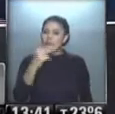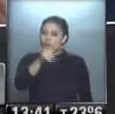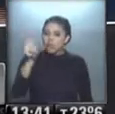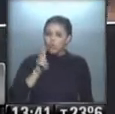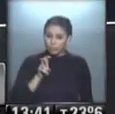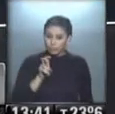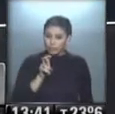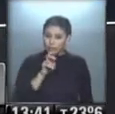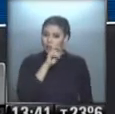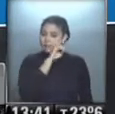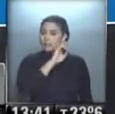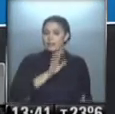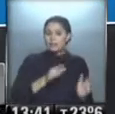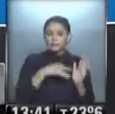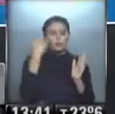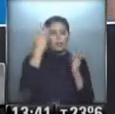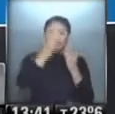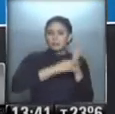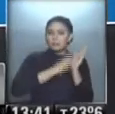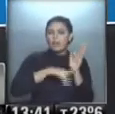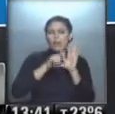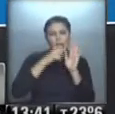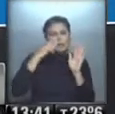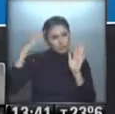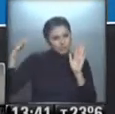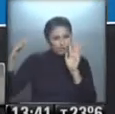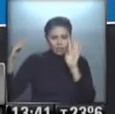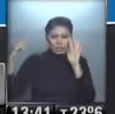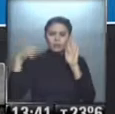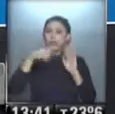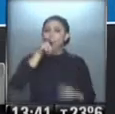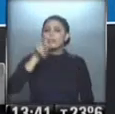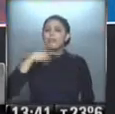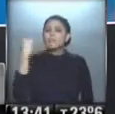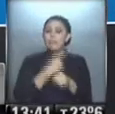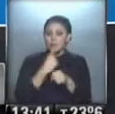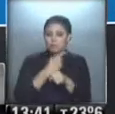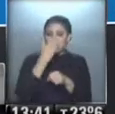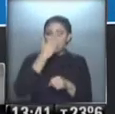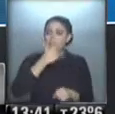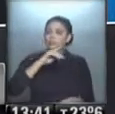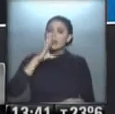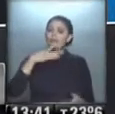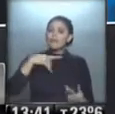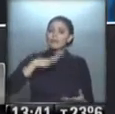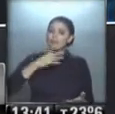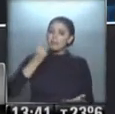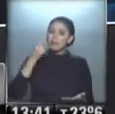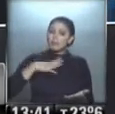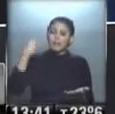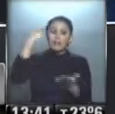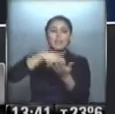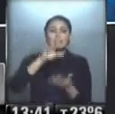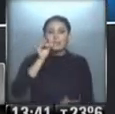conforme la aplicación de la sentencia judicial de la ley vieja va a estar cobrando a su primer hábil y retroactivo en diciembre